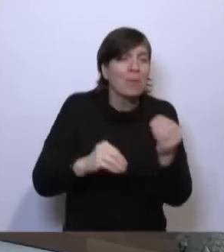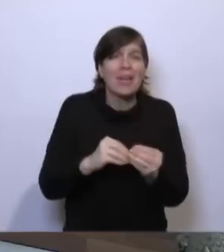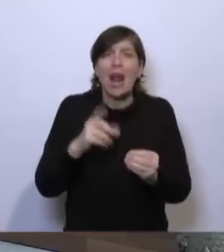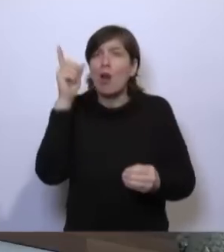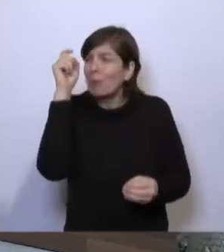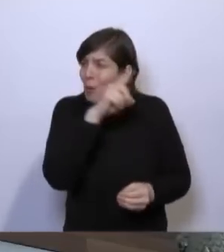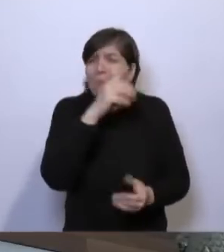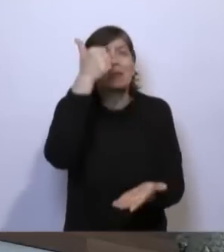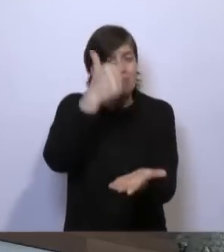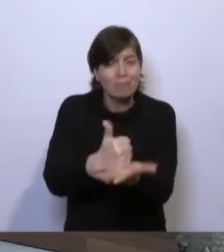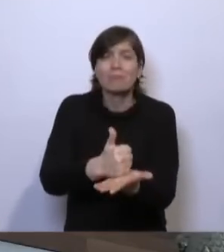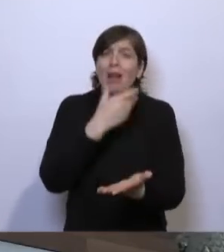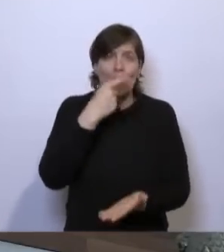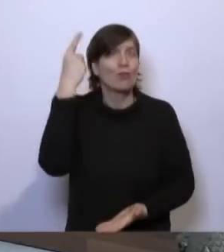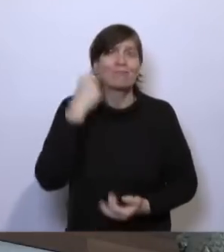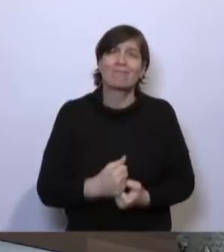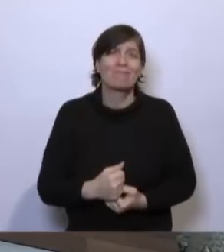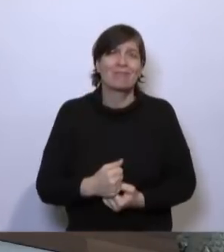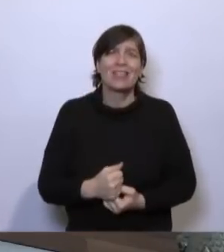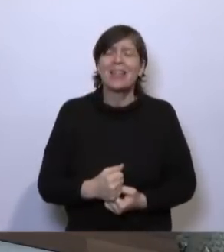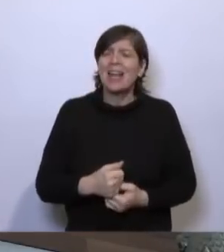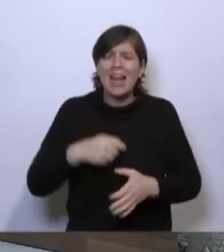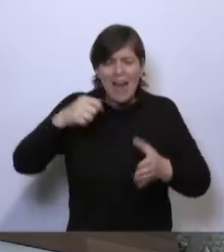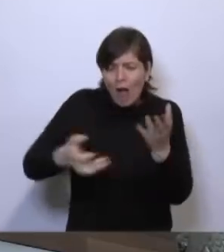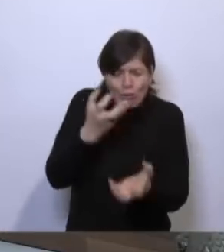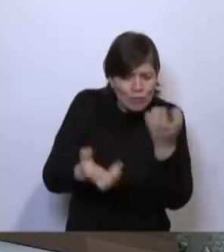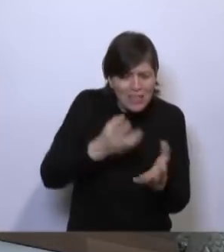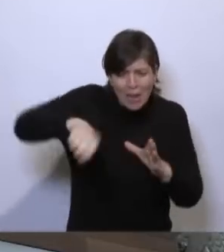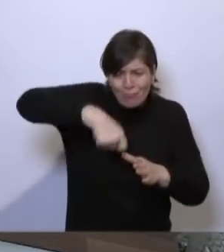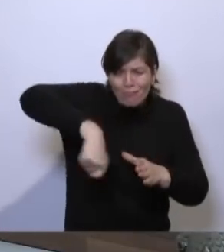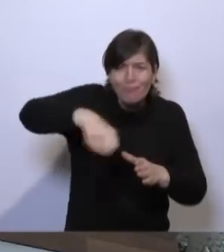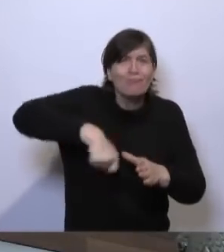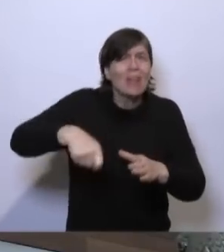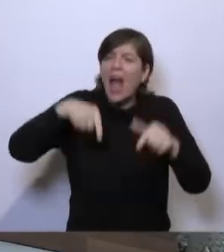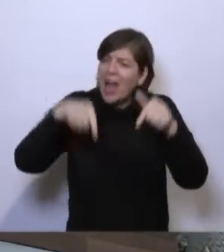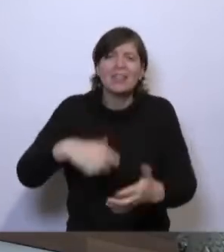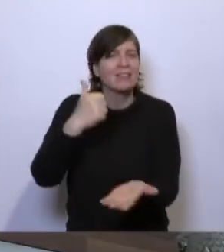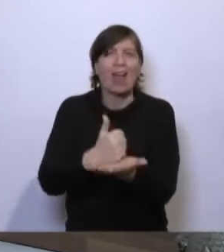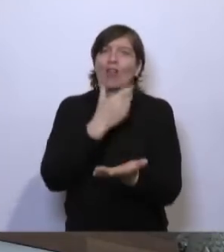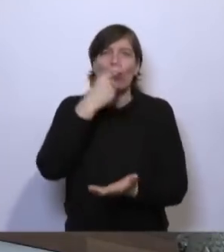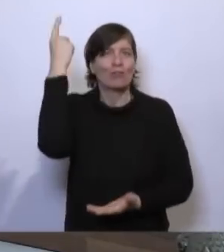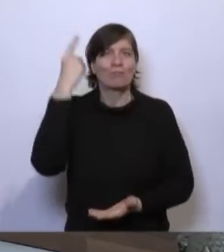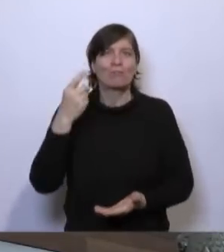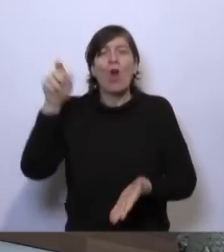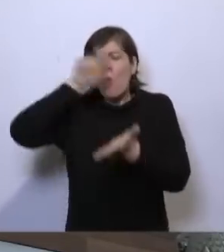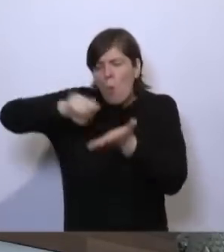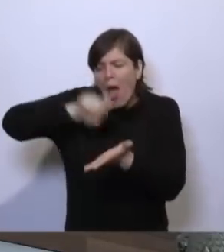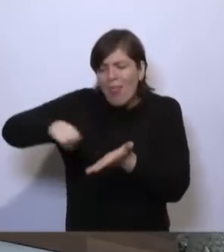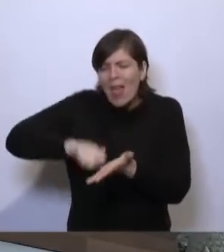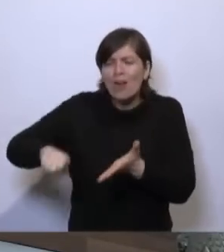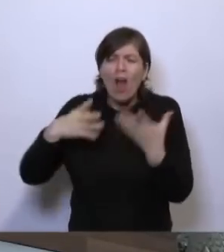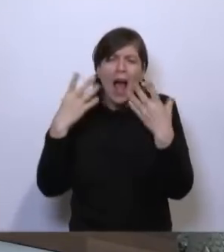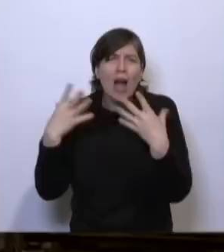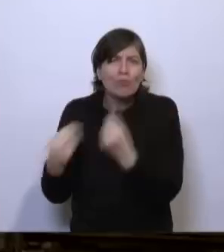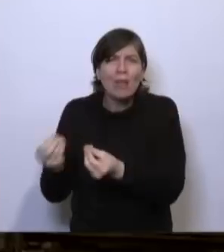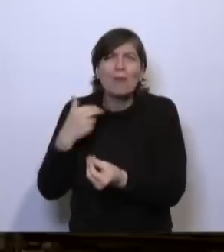y de los problemas, en medio de las ollas de la cocina, en medio de los cuadernos y deberes de los